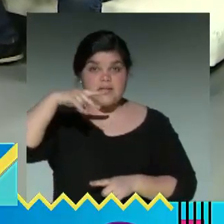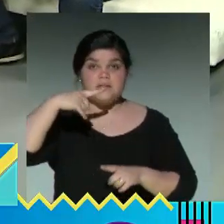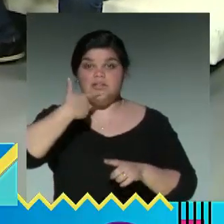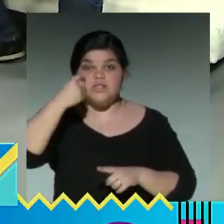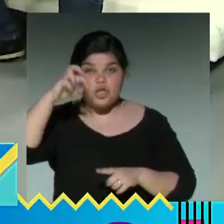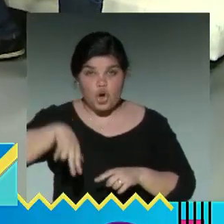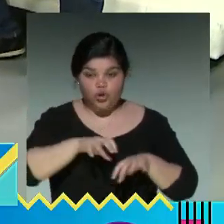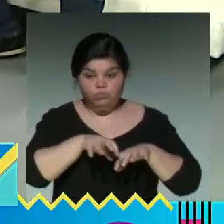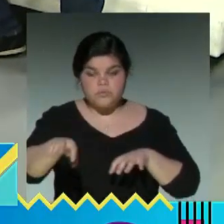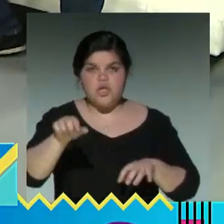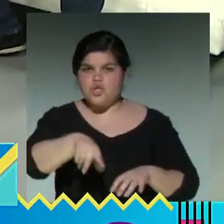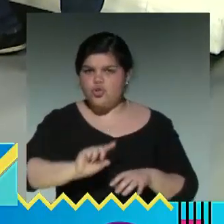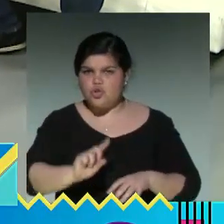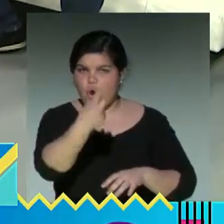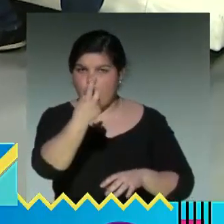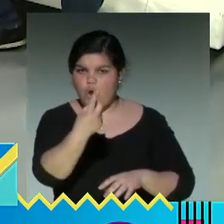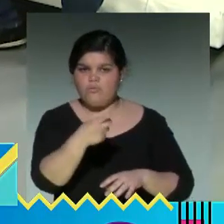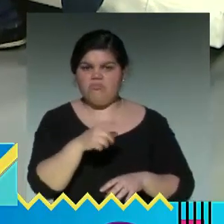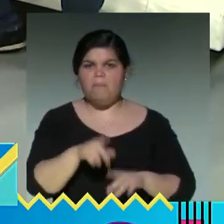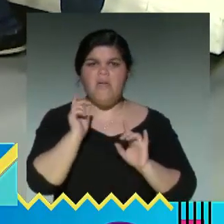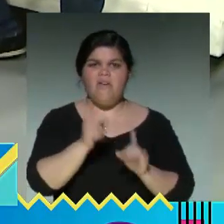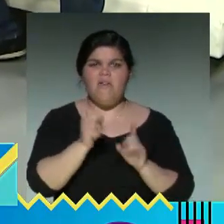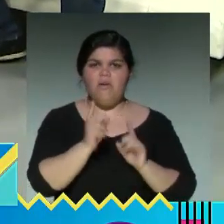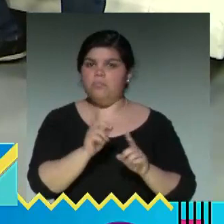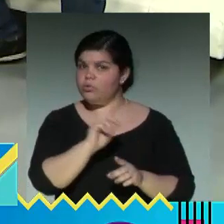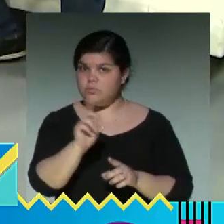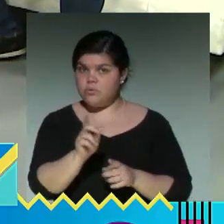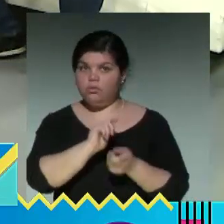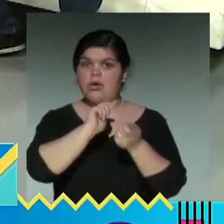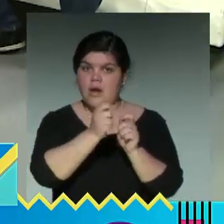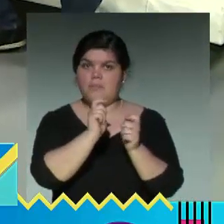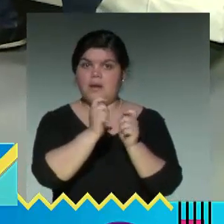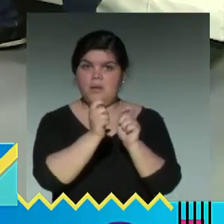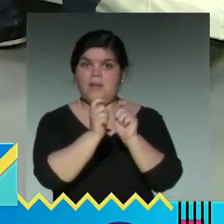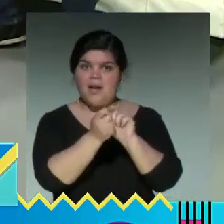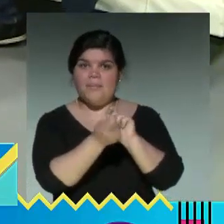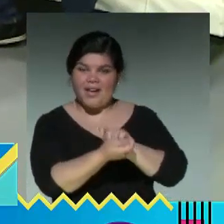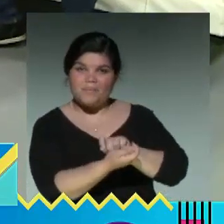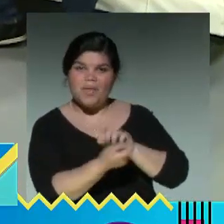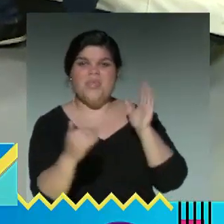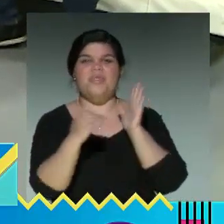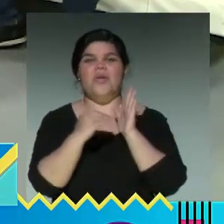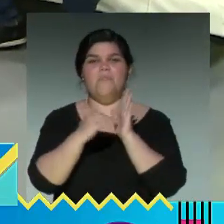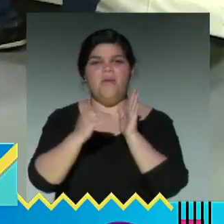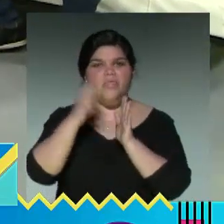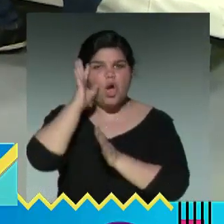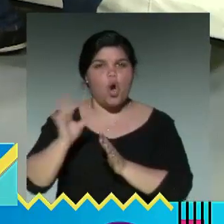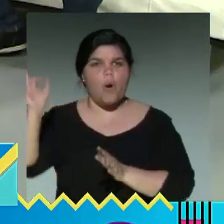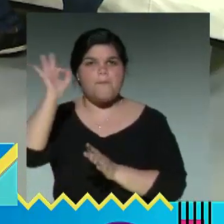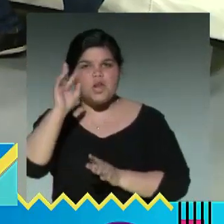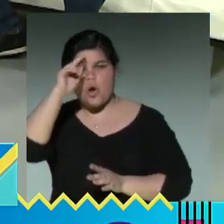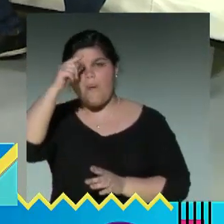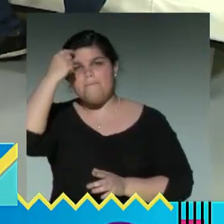ido evolucionando en función de las visiones o de los paradigmas de bajo qué